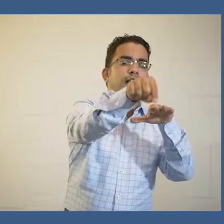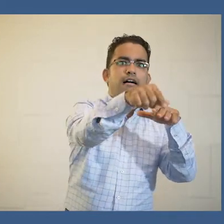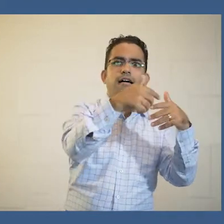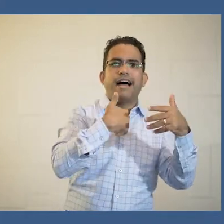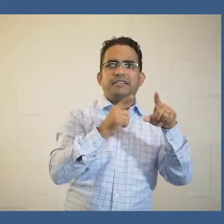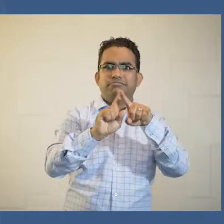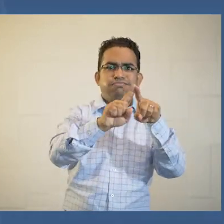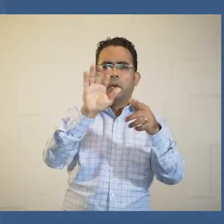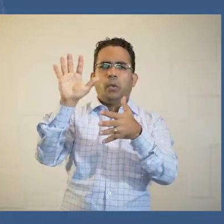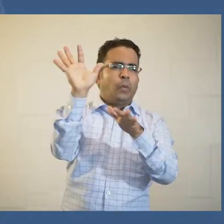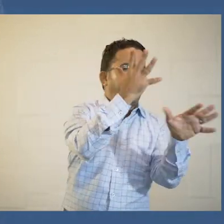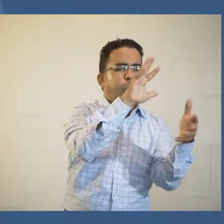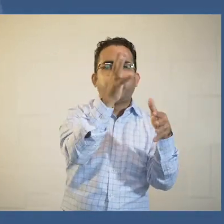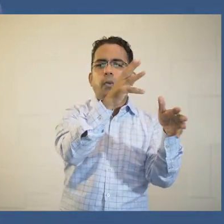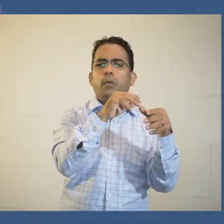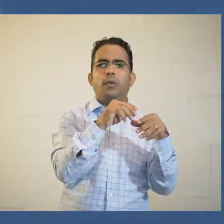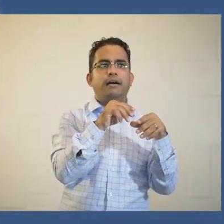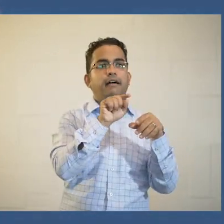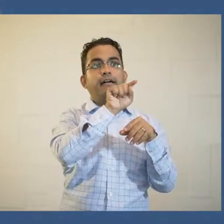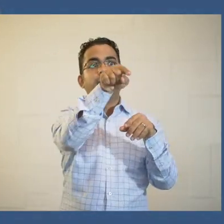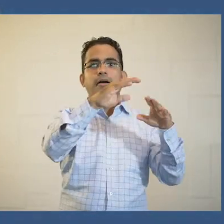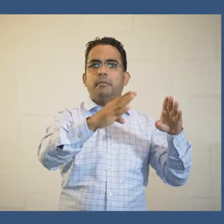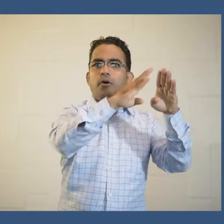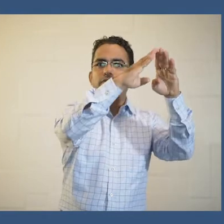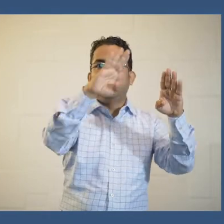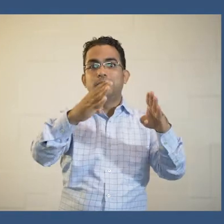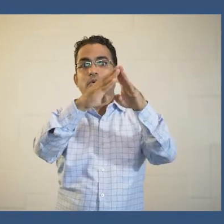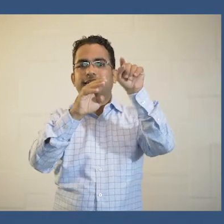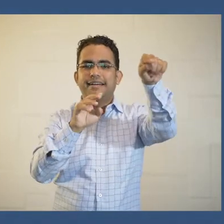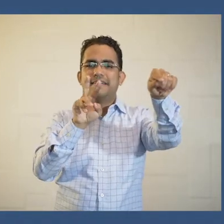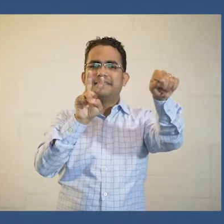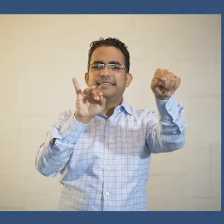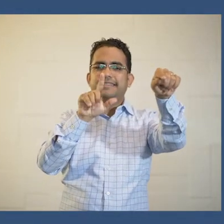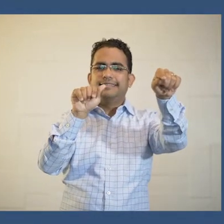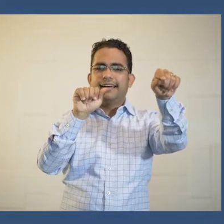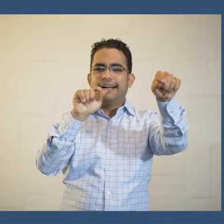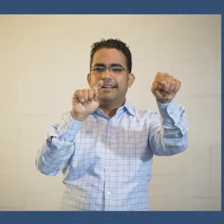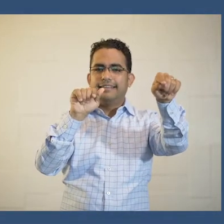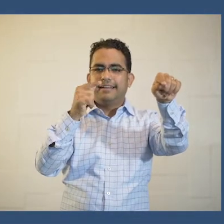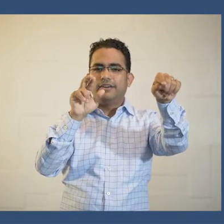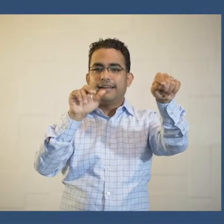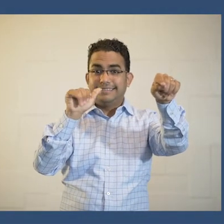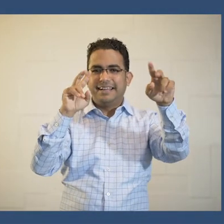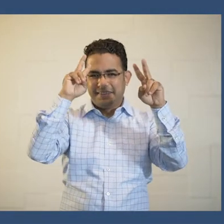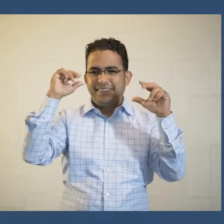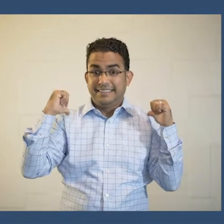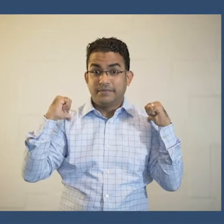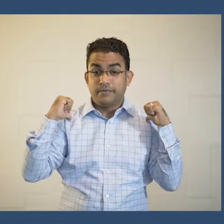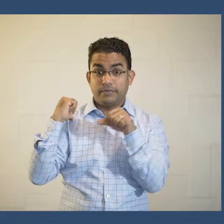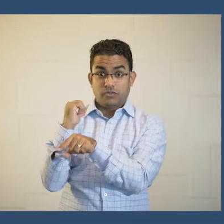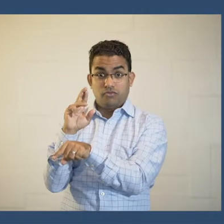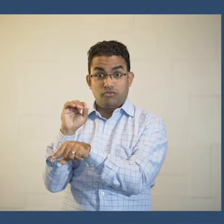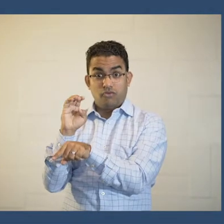peinadas por el viento sabanero, están las montañas de Villa Altagracia. Robert de la Cruz